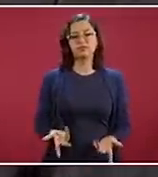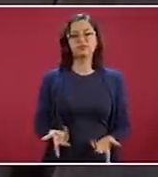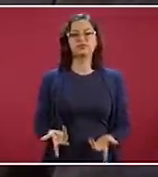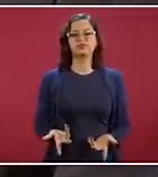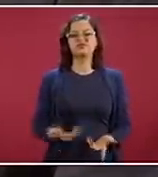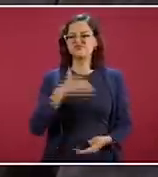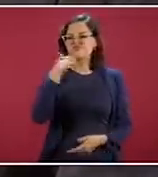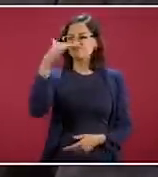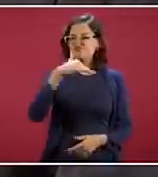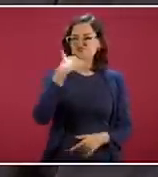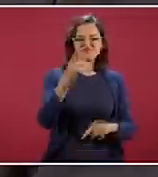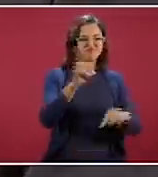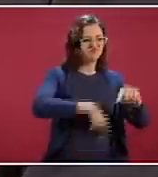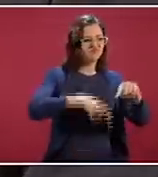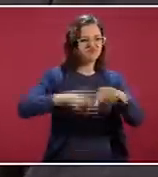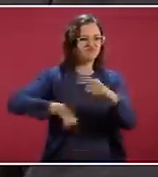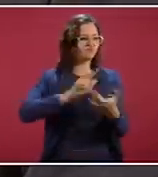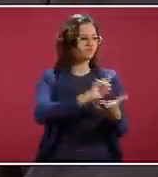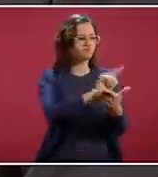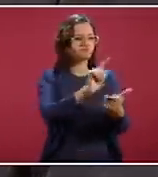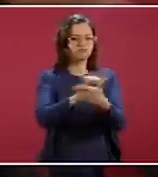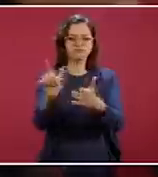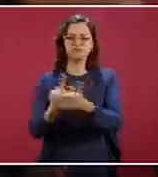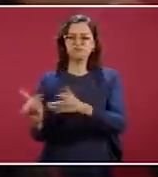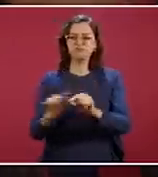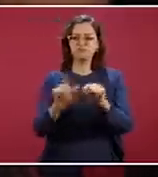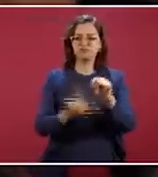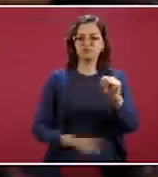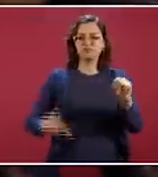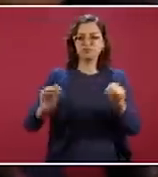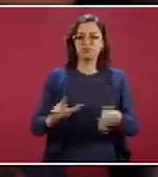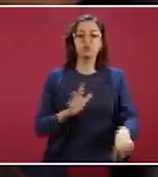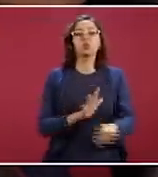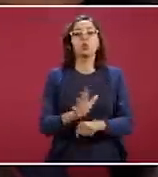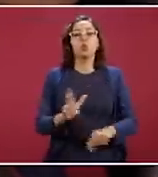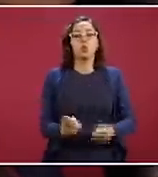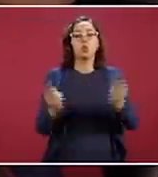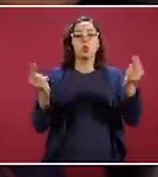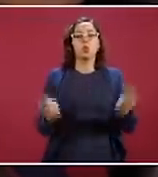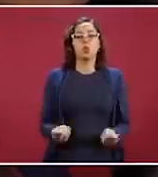limpiar de corrupción al país, pues ¿qué necesitamos?